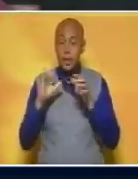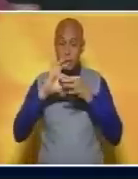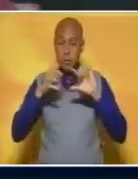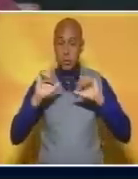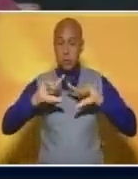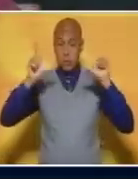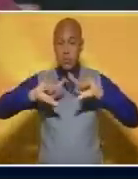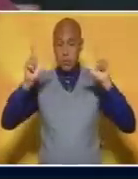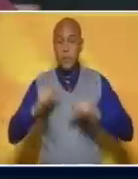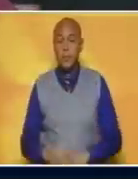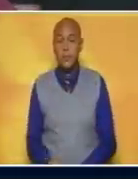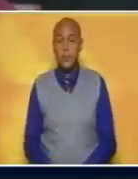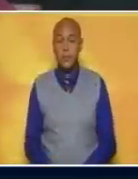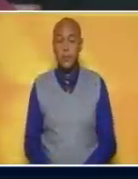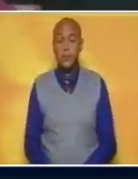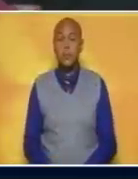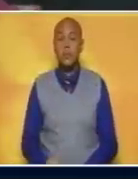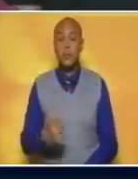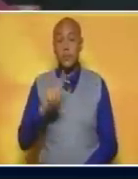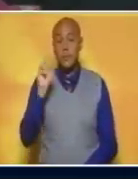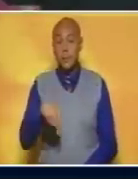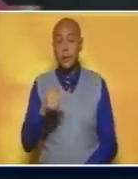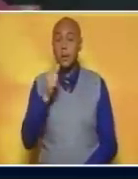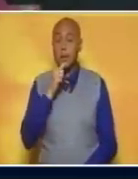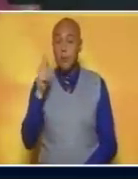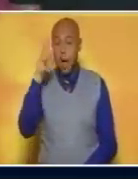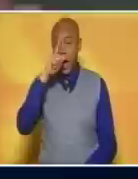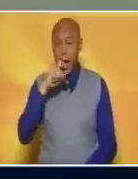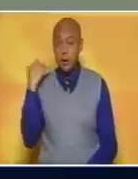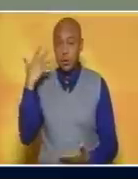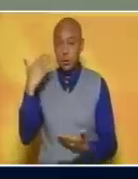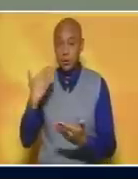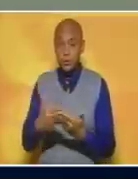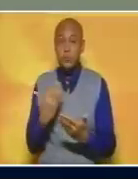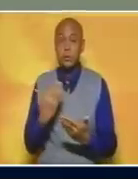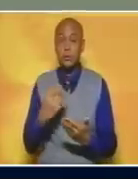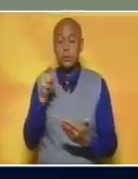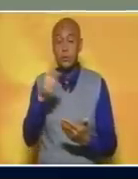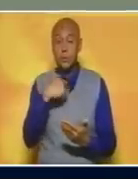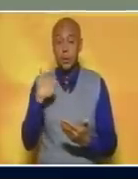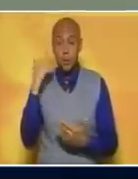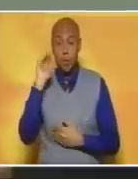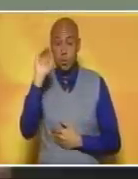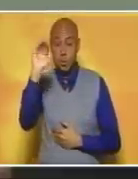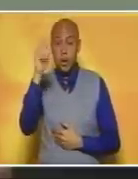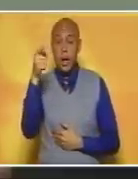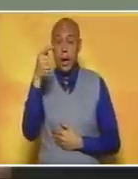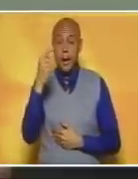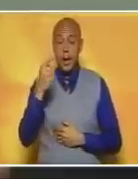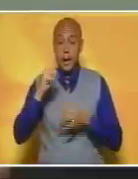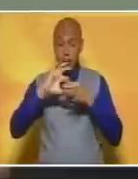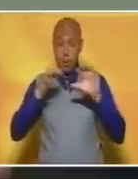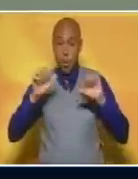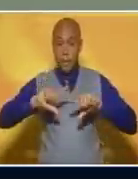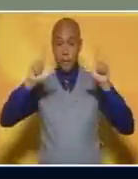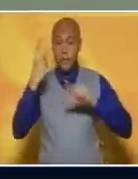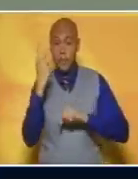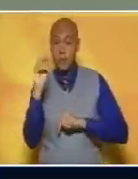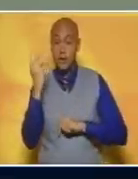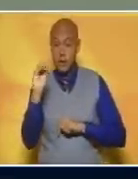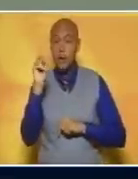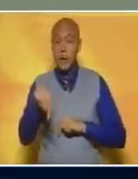universal. Sufrir tanto en los últimos años. La proyección de trabajo más allá de Tokio 2020, lo que debe ser el